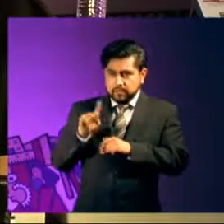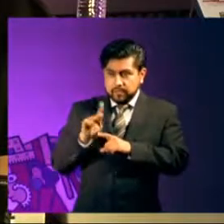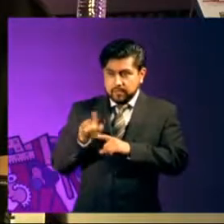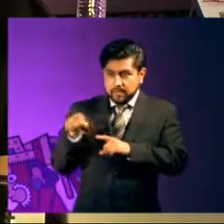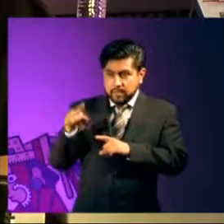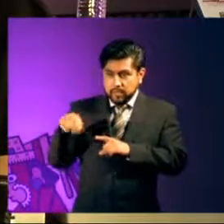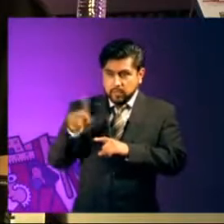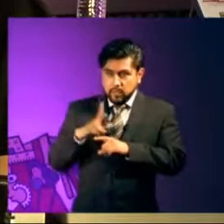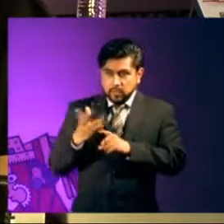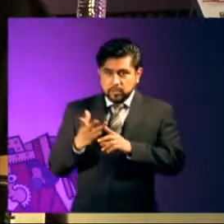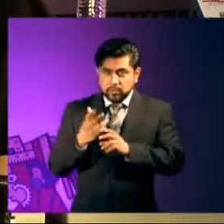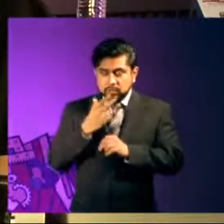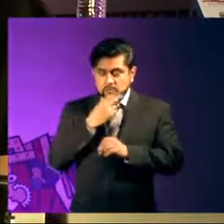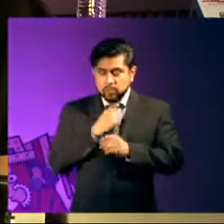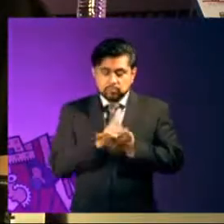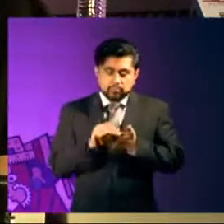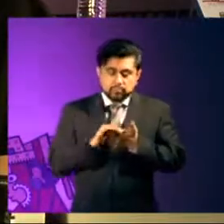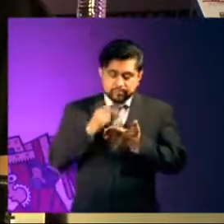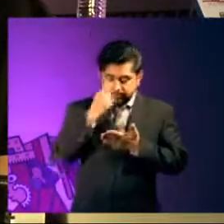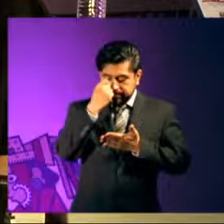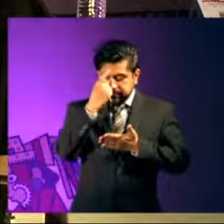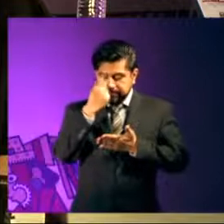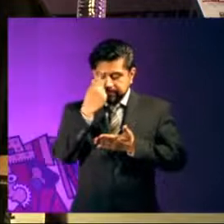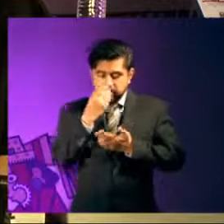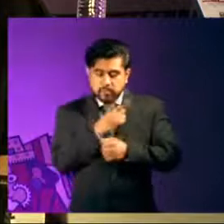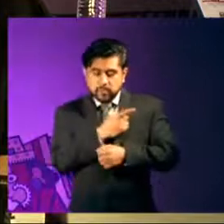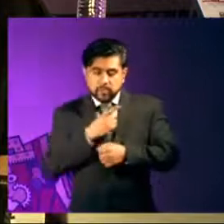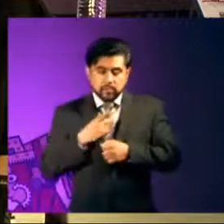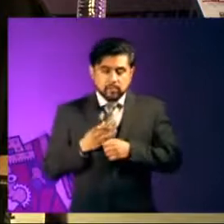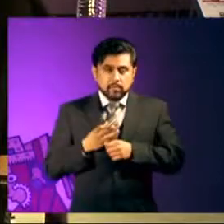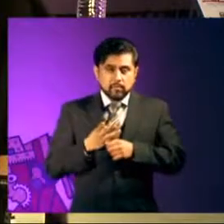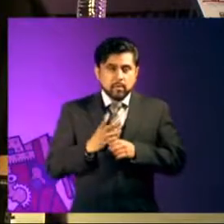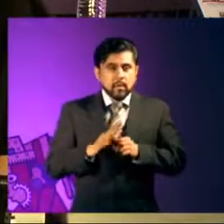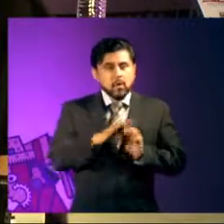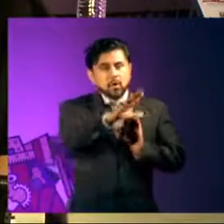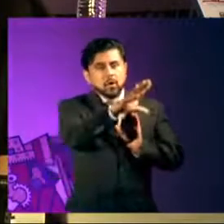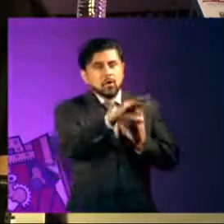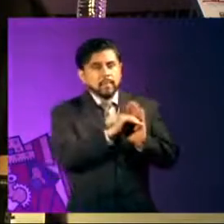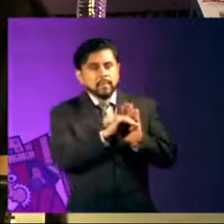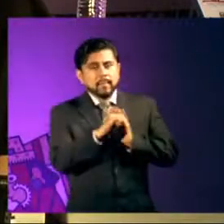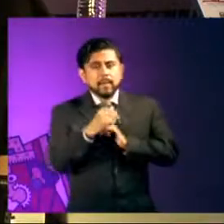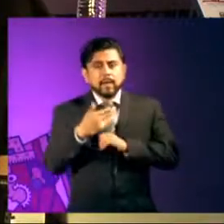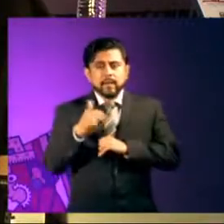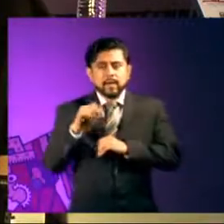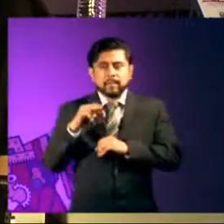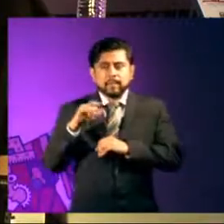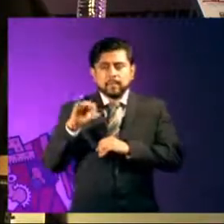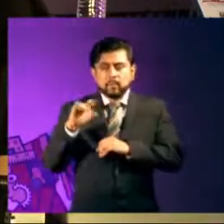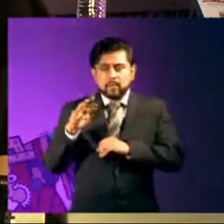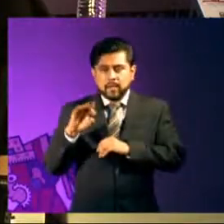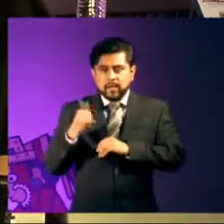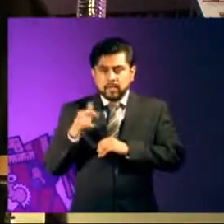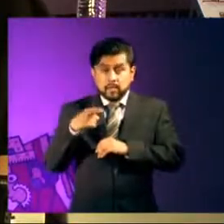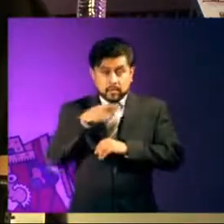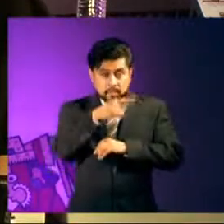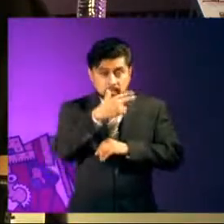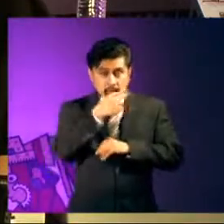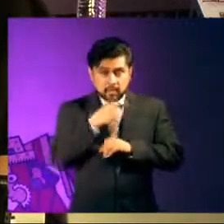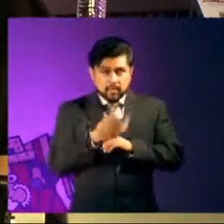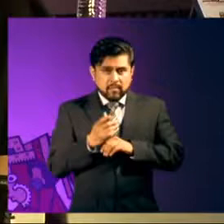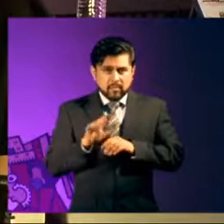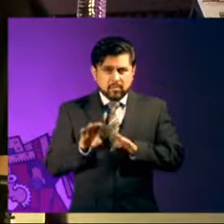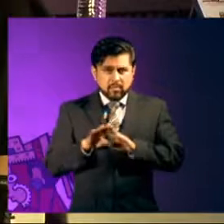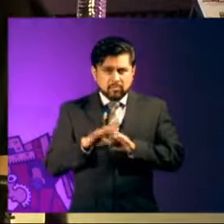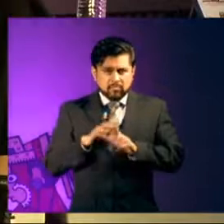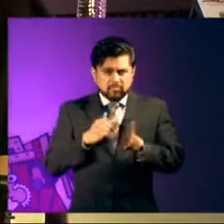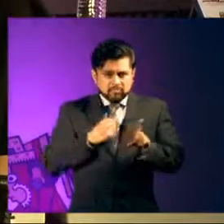imagen de deber ser de los escritores que copiaban a hemingway no 2 hemingway era un misógino era